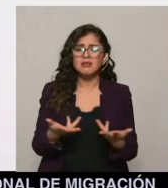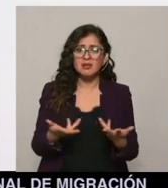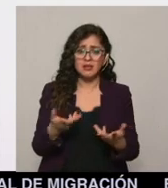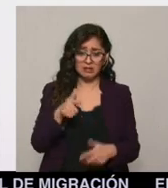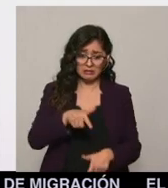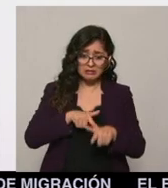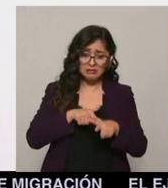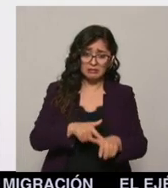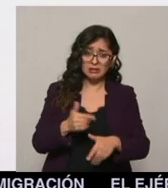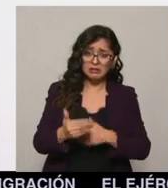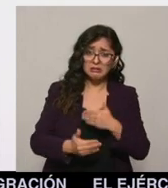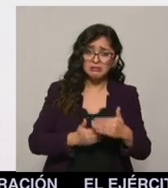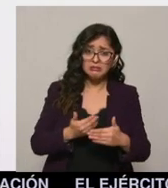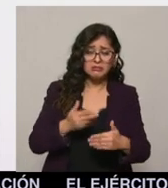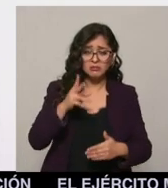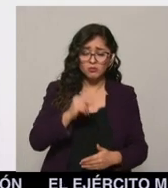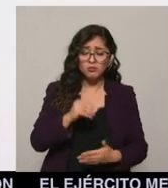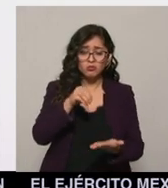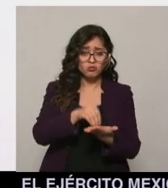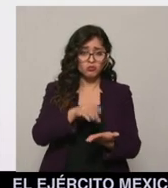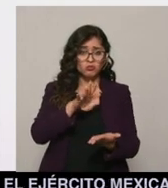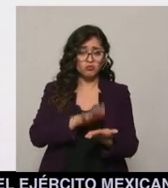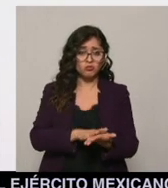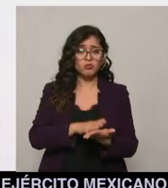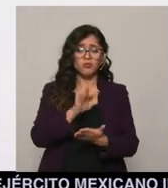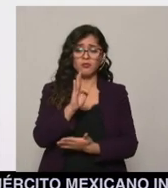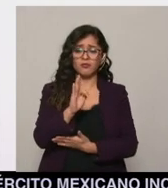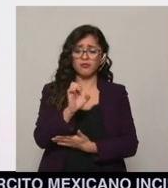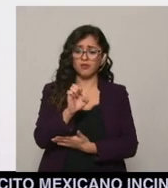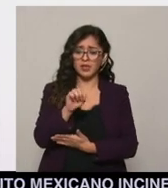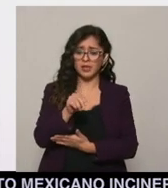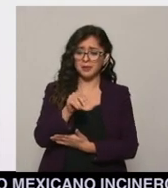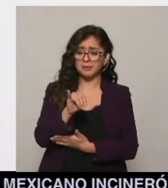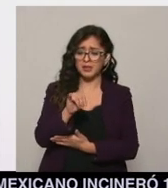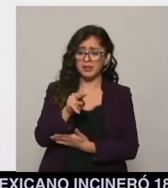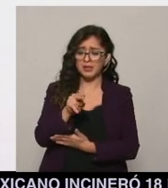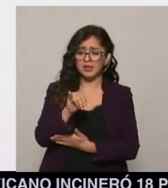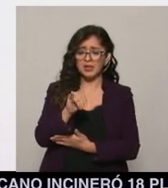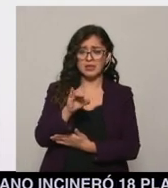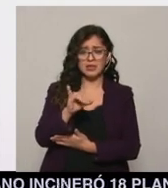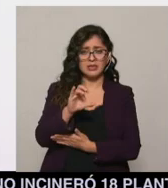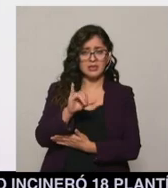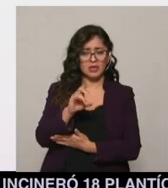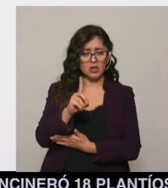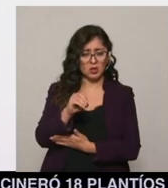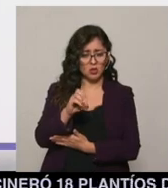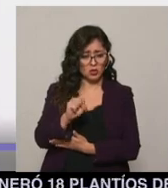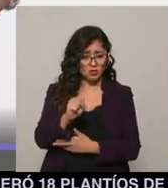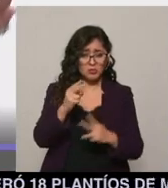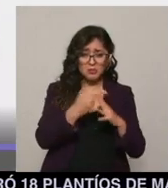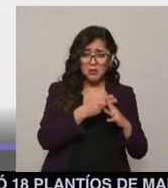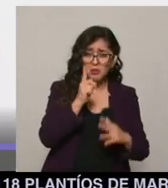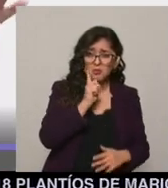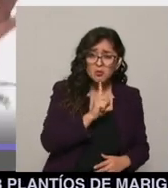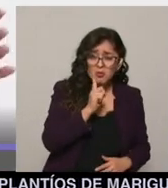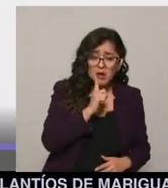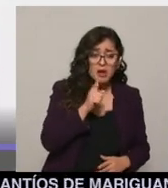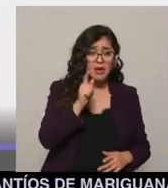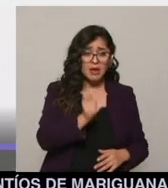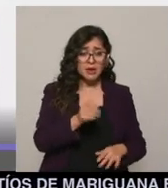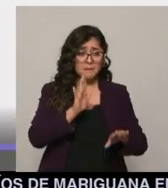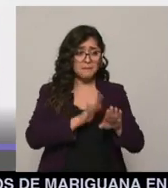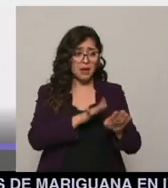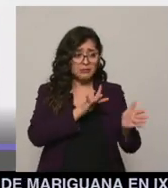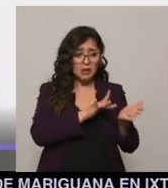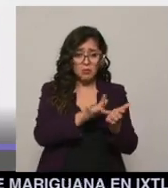El tema no es documentar feminicidios, no es acompañar, mientras más familias acompañen, más se ve el trabajo